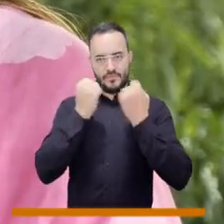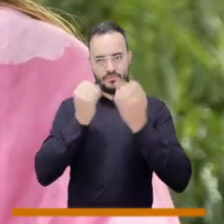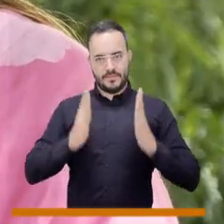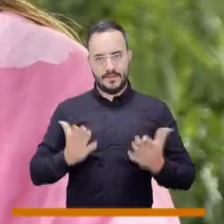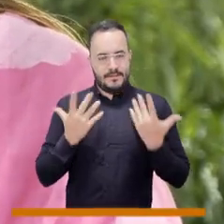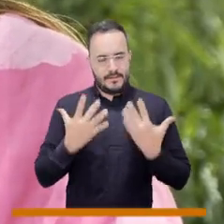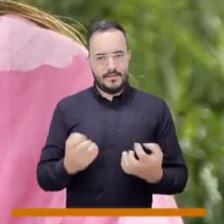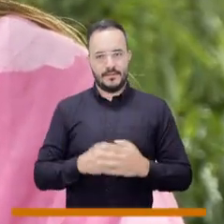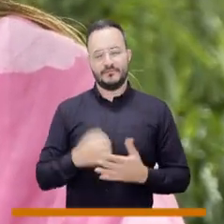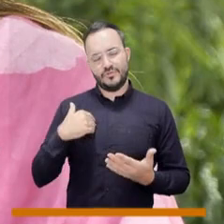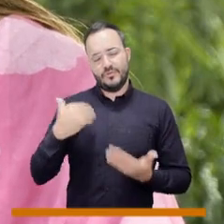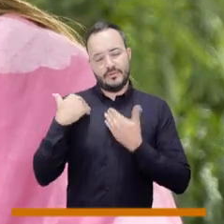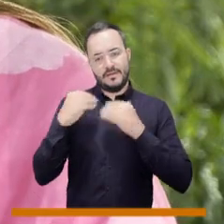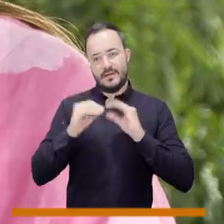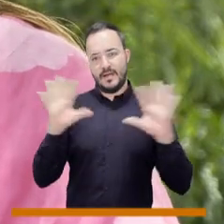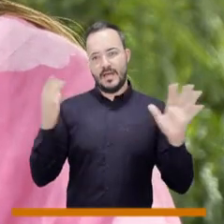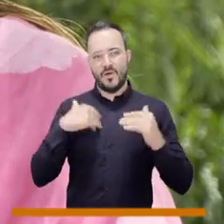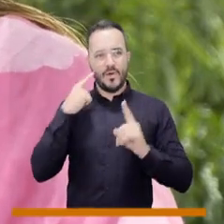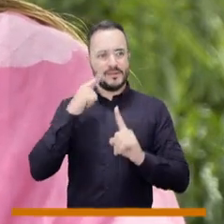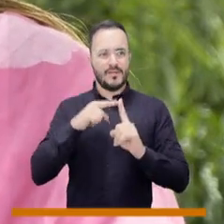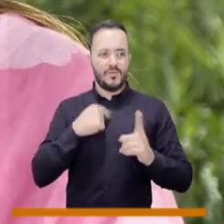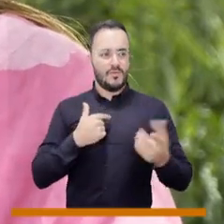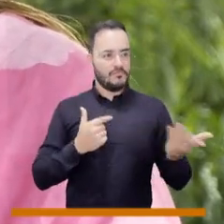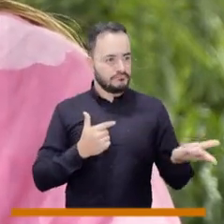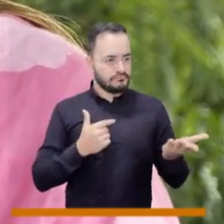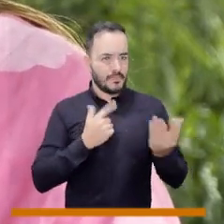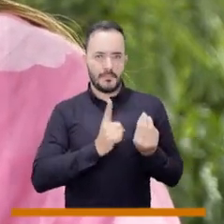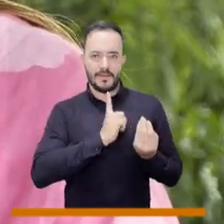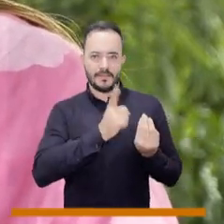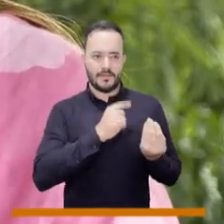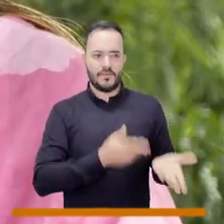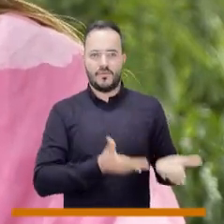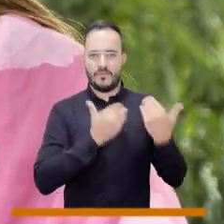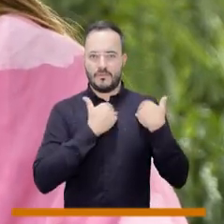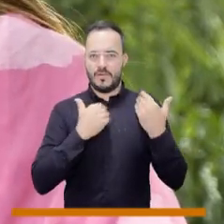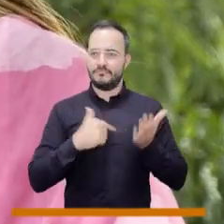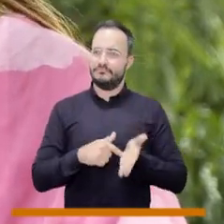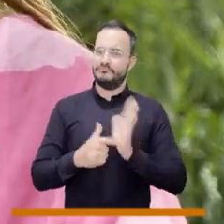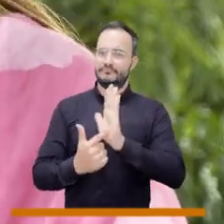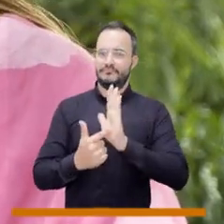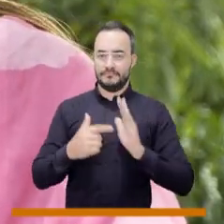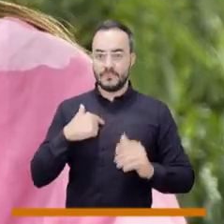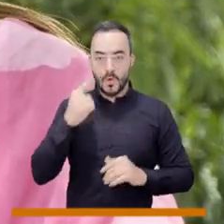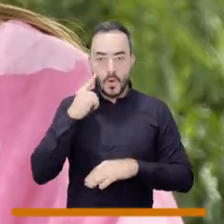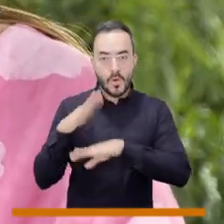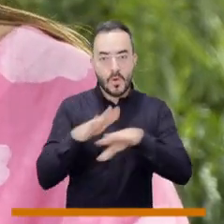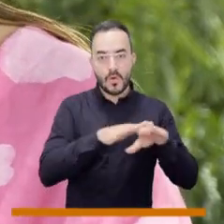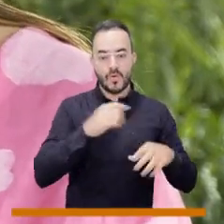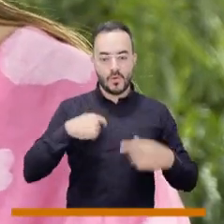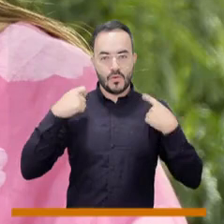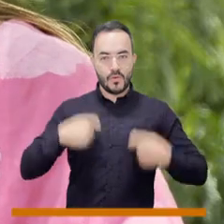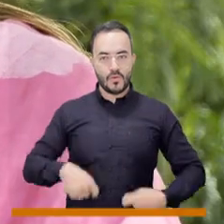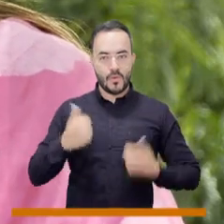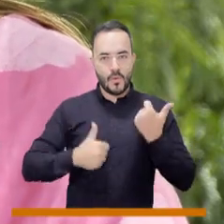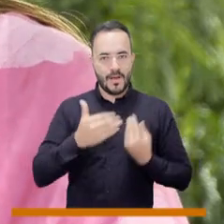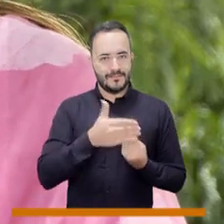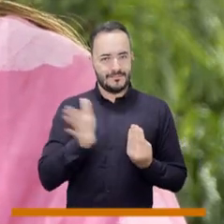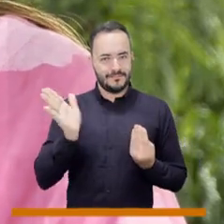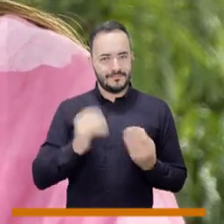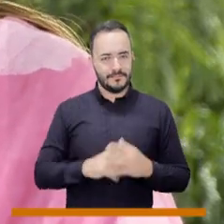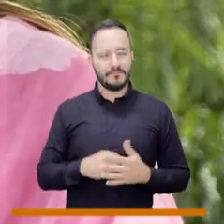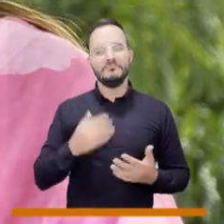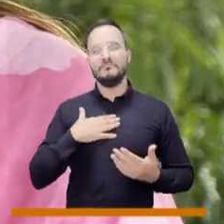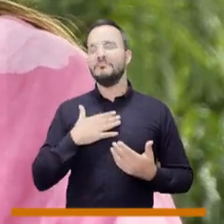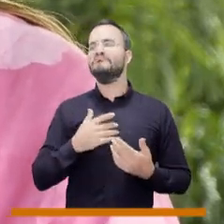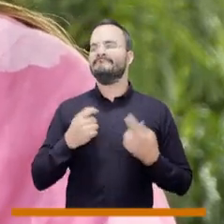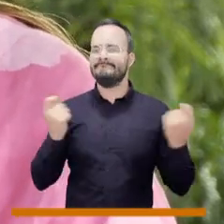sí, para seguir representando mi partido, para seguir defendiendo mi partido Centro Democrático, es importante que también lo sepan, para